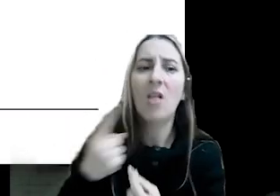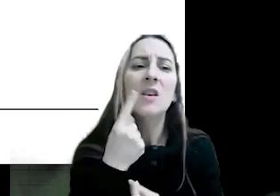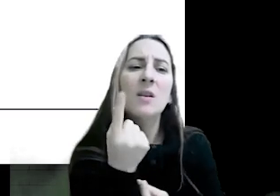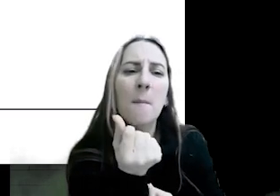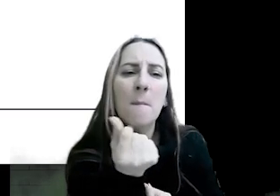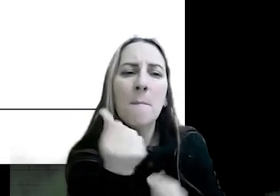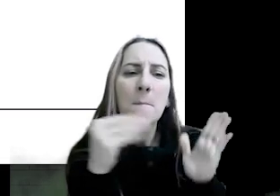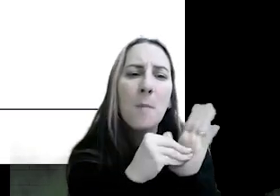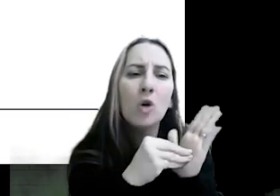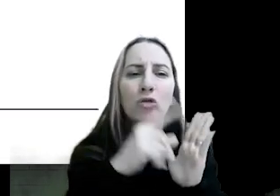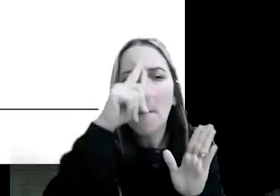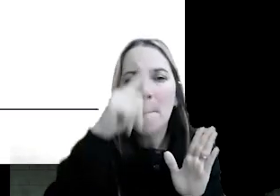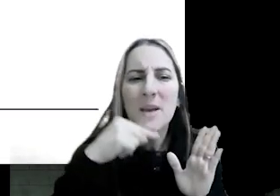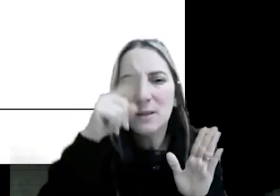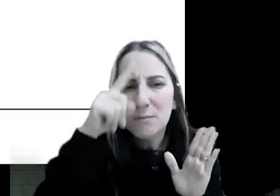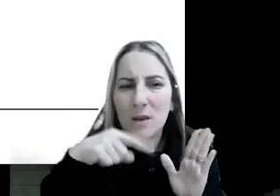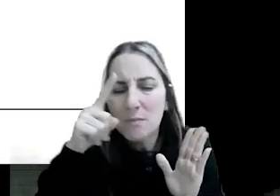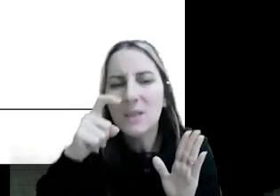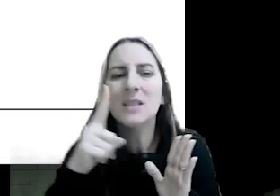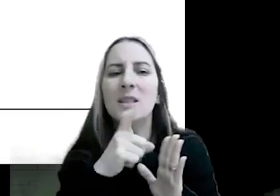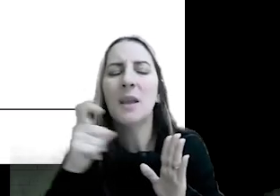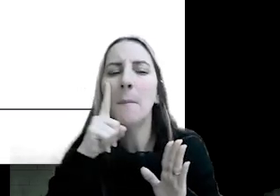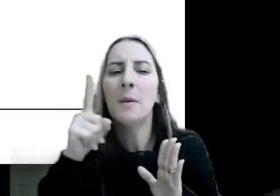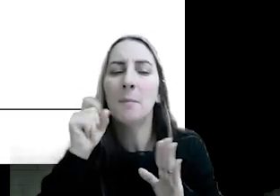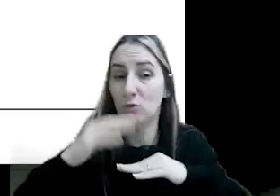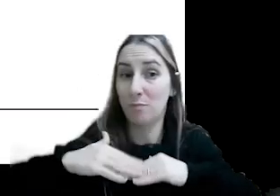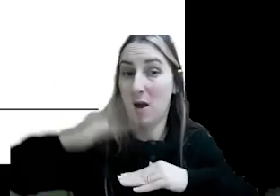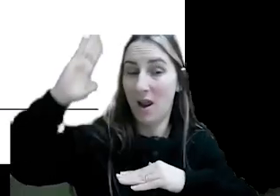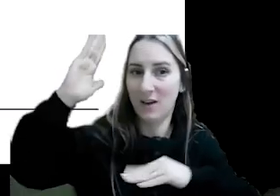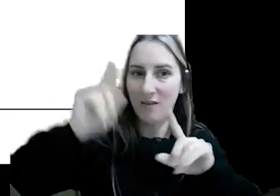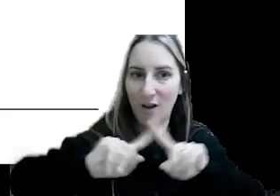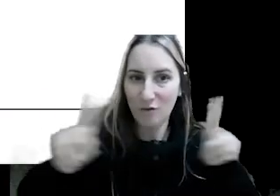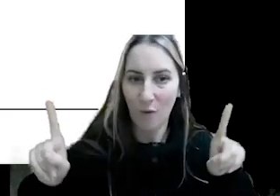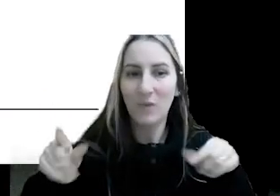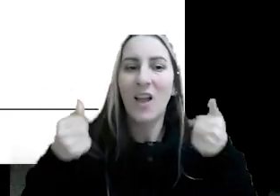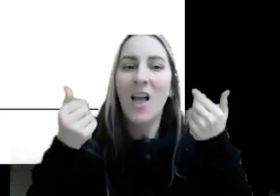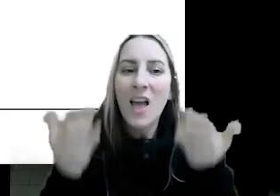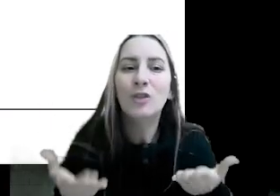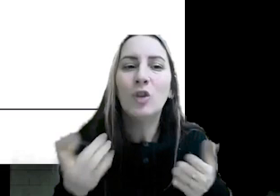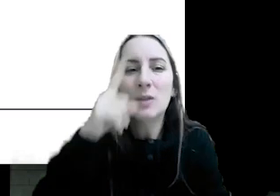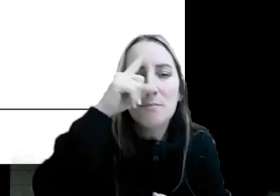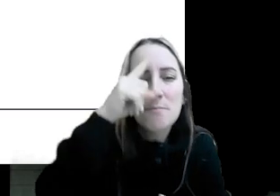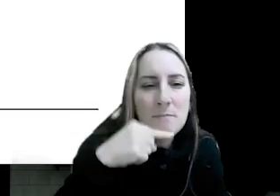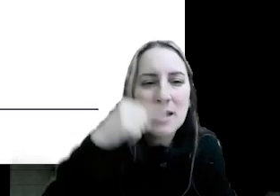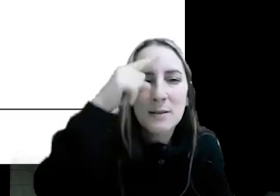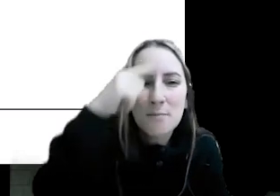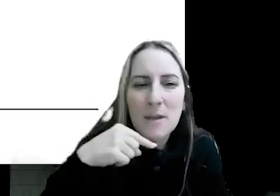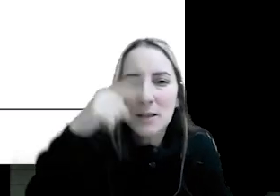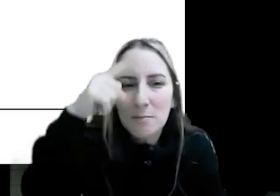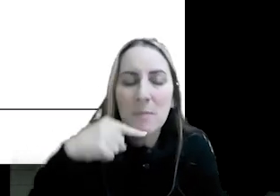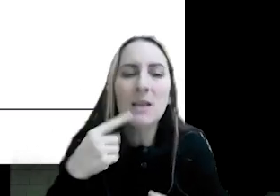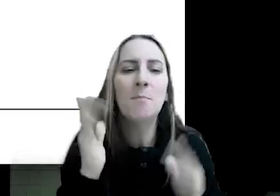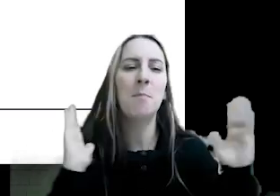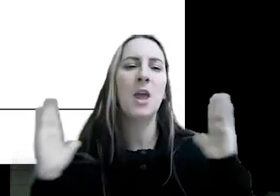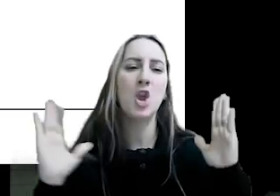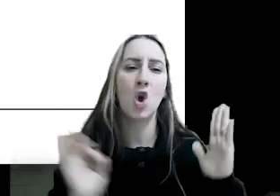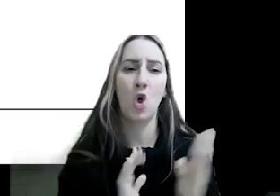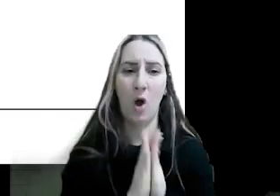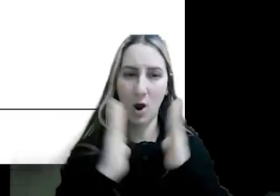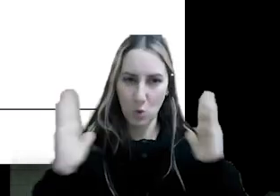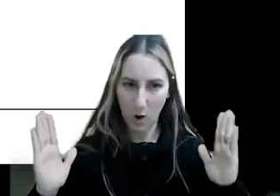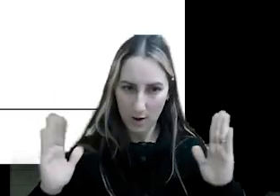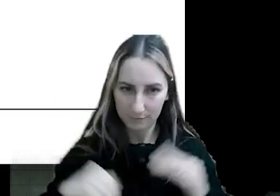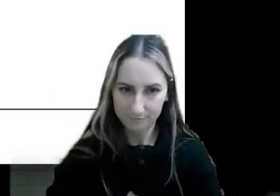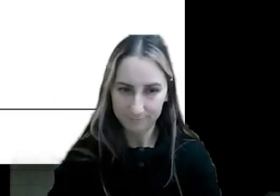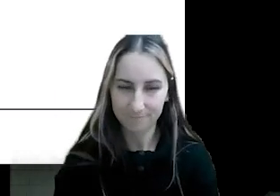por cada mes no superan los 100.000. Y para esto entiende cada mes como el periodo fiscal.